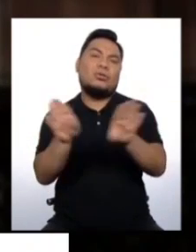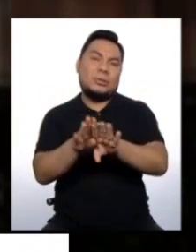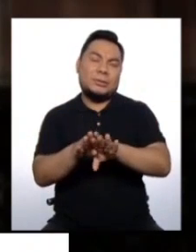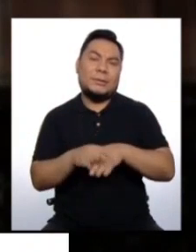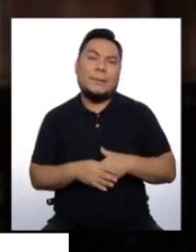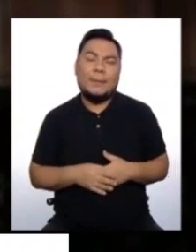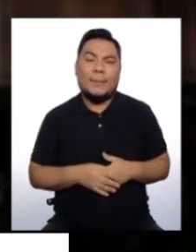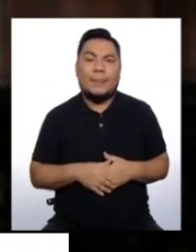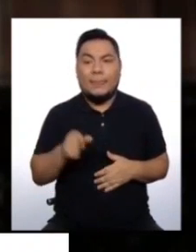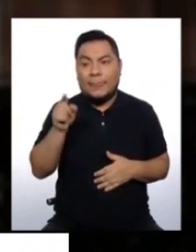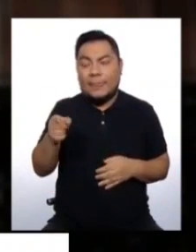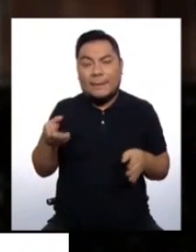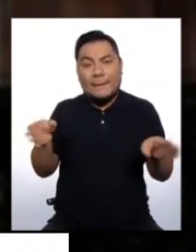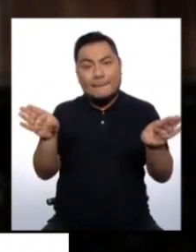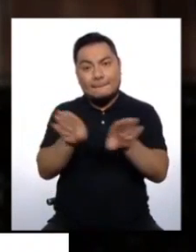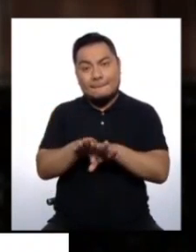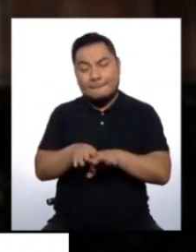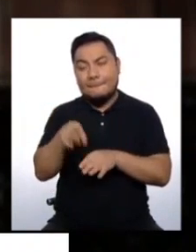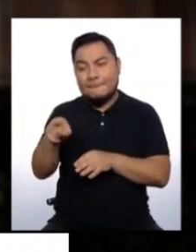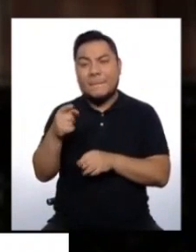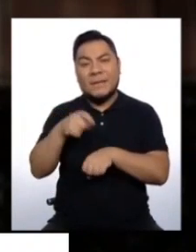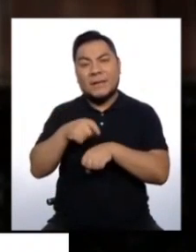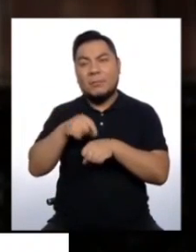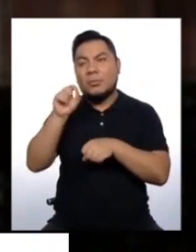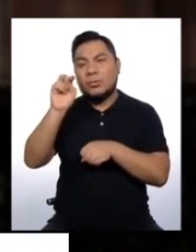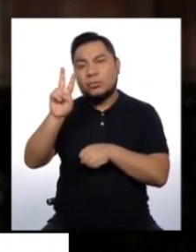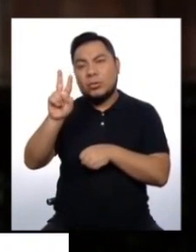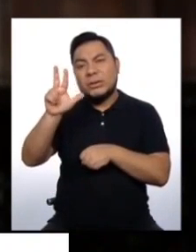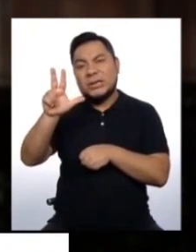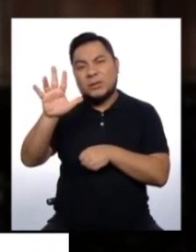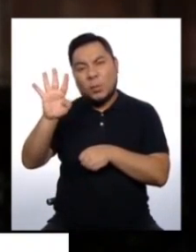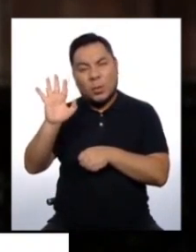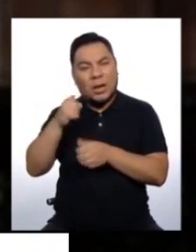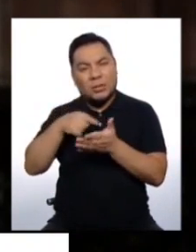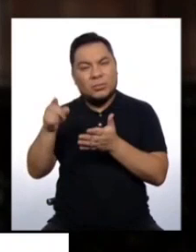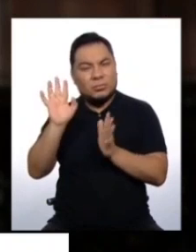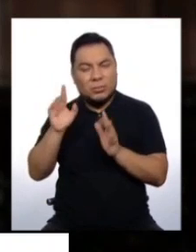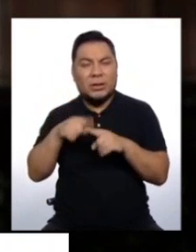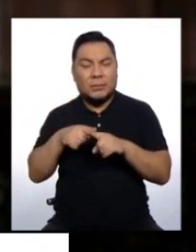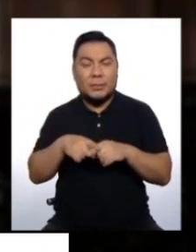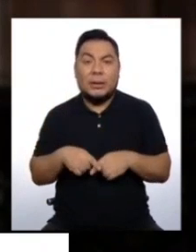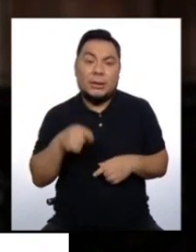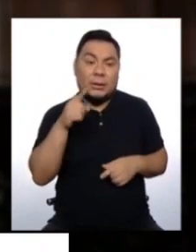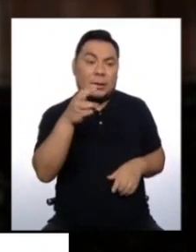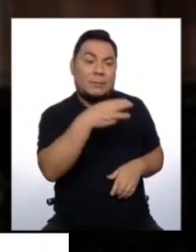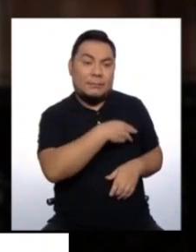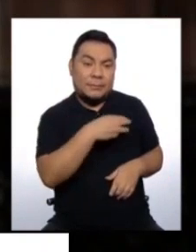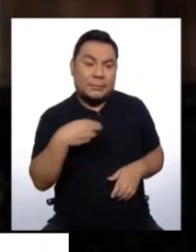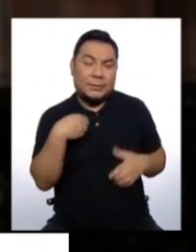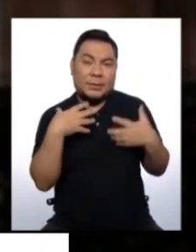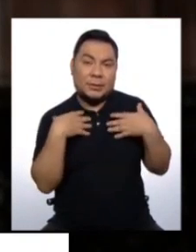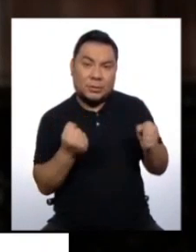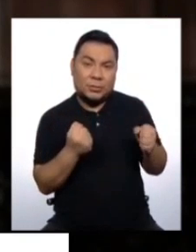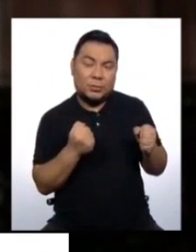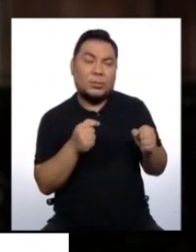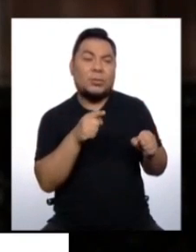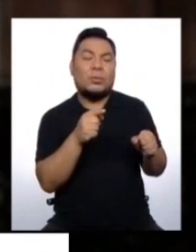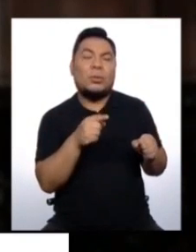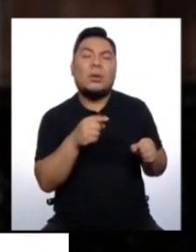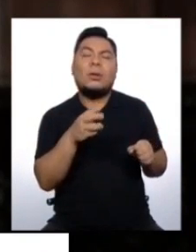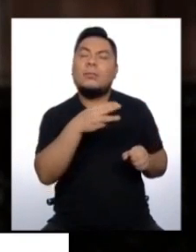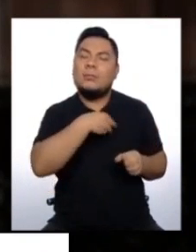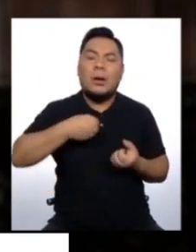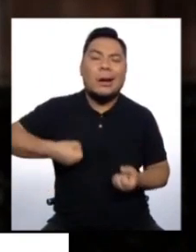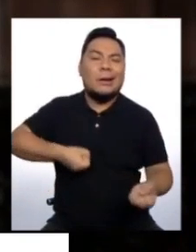esa temporada que está cerrado, el Ministerio de Producción, el Ministerio de Agricultura, en coordinación con el